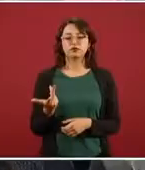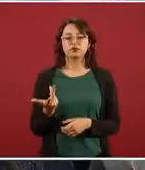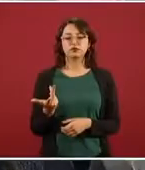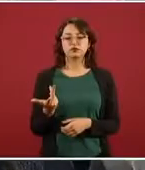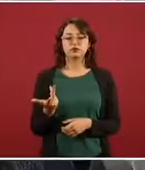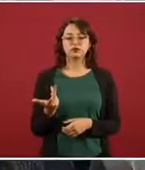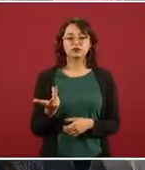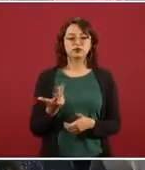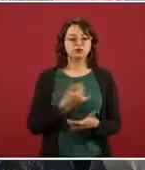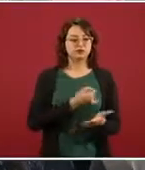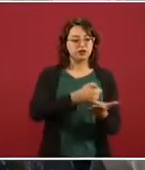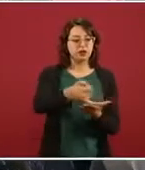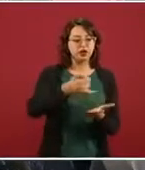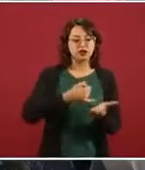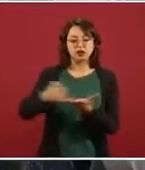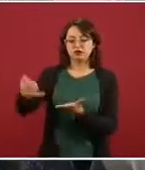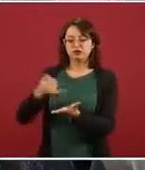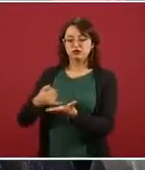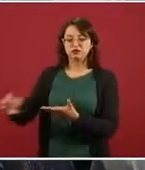Sembrando Vida,